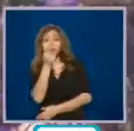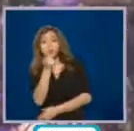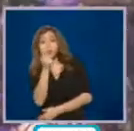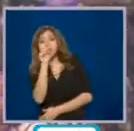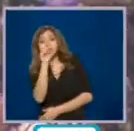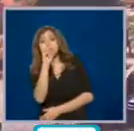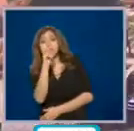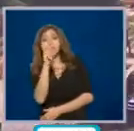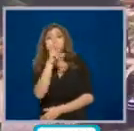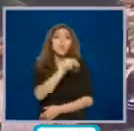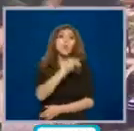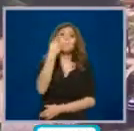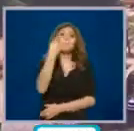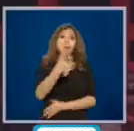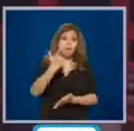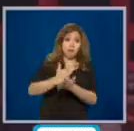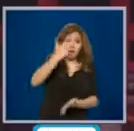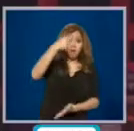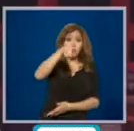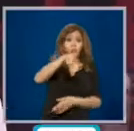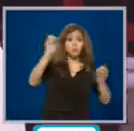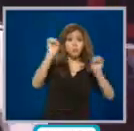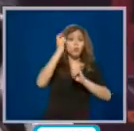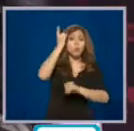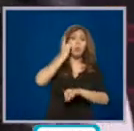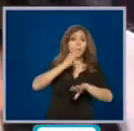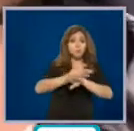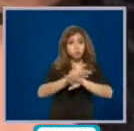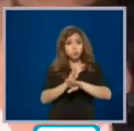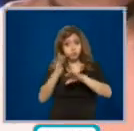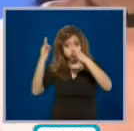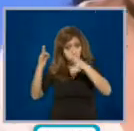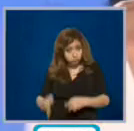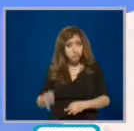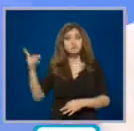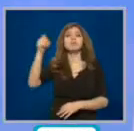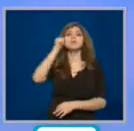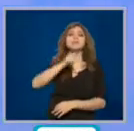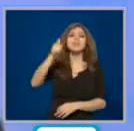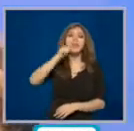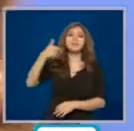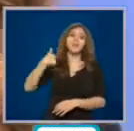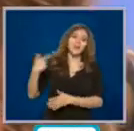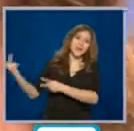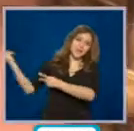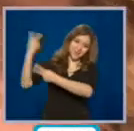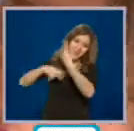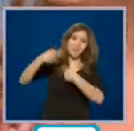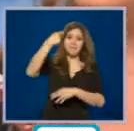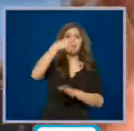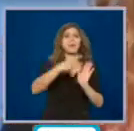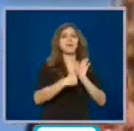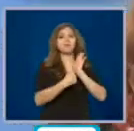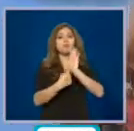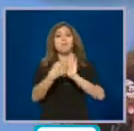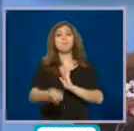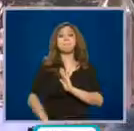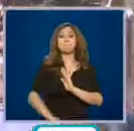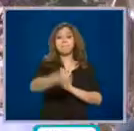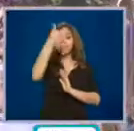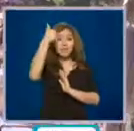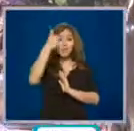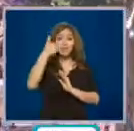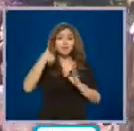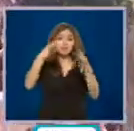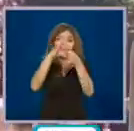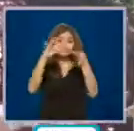mucho menos de lo que debiéramos. Sí. Y como es mi costumbre traerles primicias en esta sección, Por favor, tenemos buenas. una primicia terrible. Ay, no es